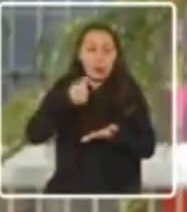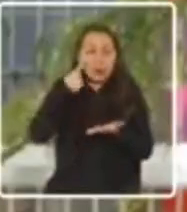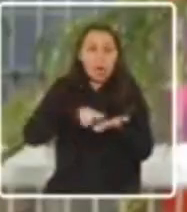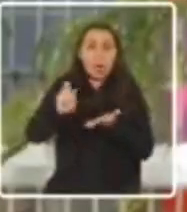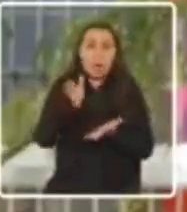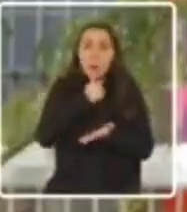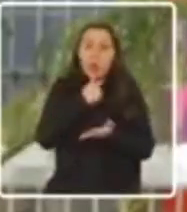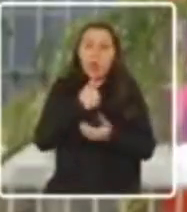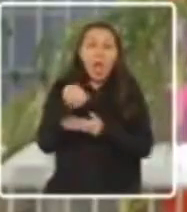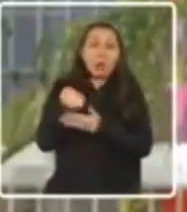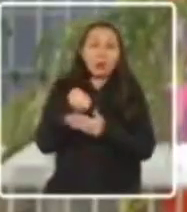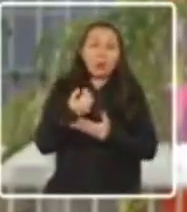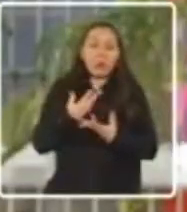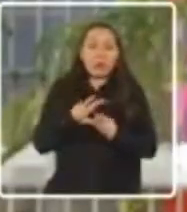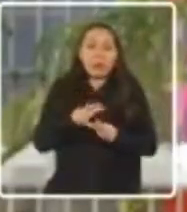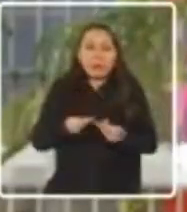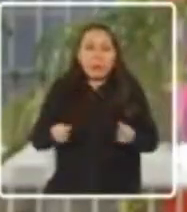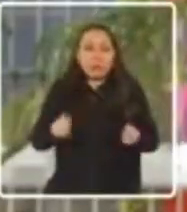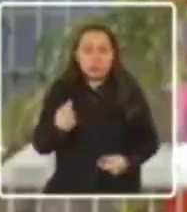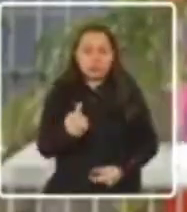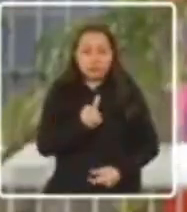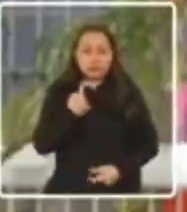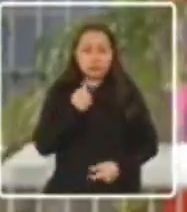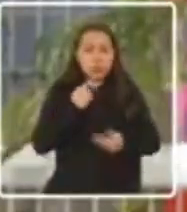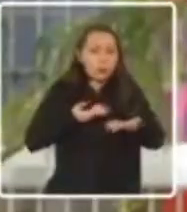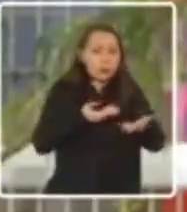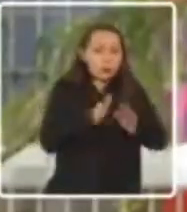vez de ayudar, empobrece y aísla a quien los entrega. Y